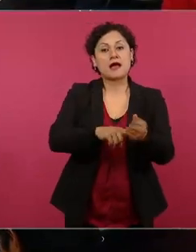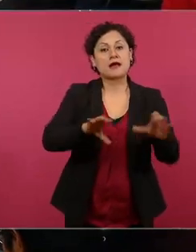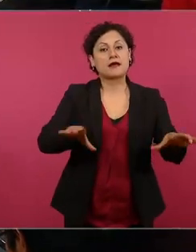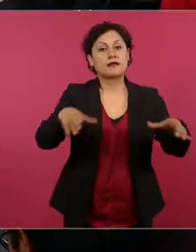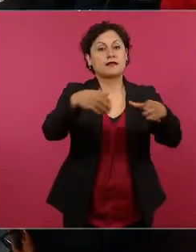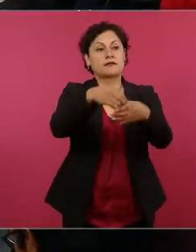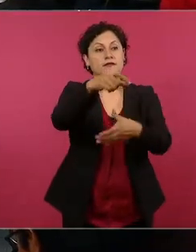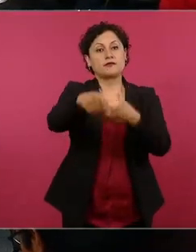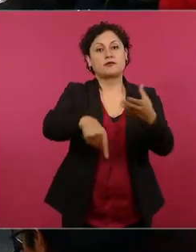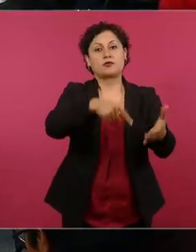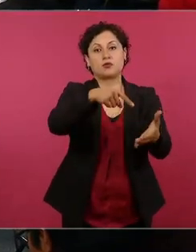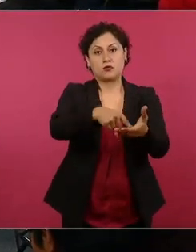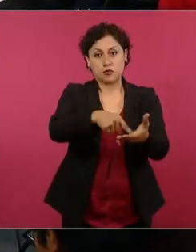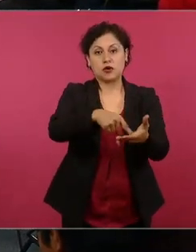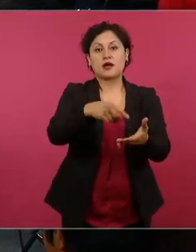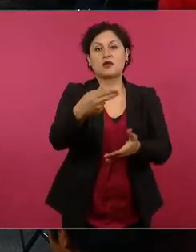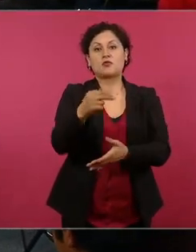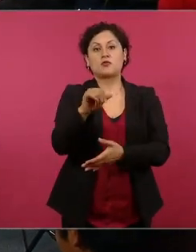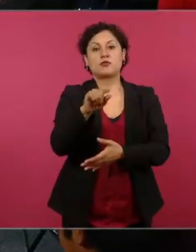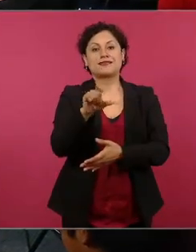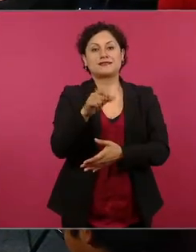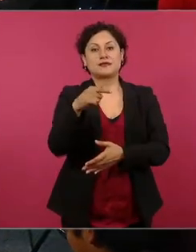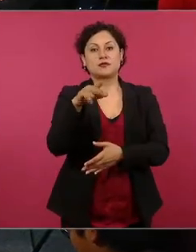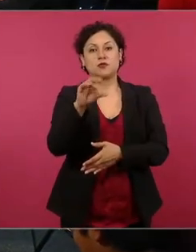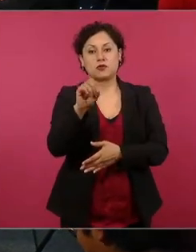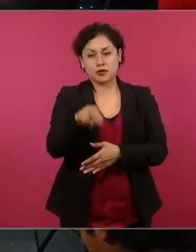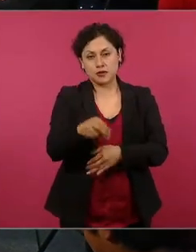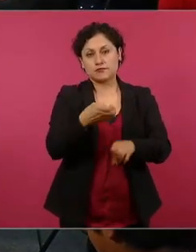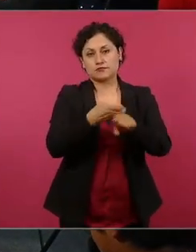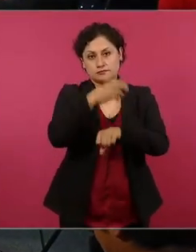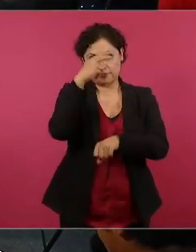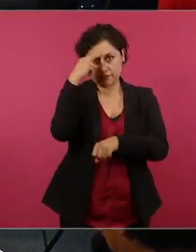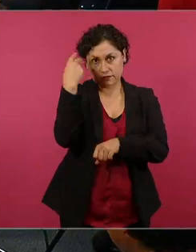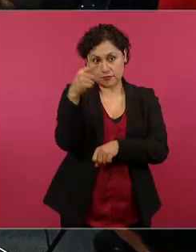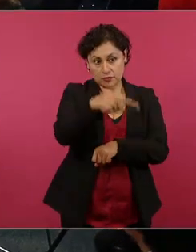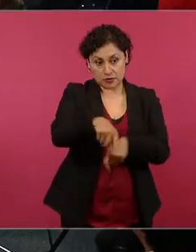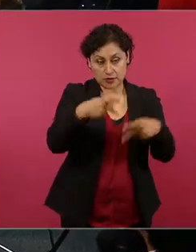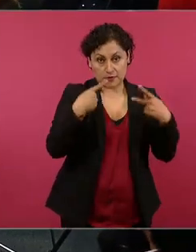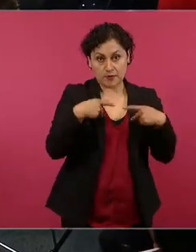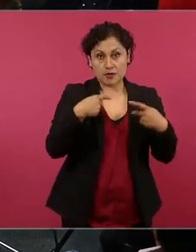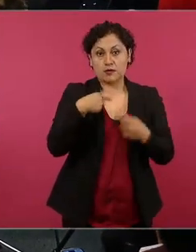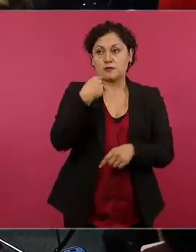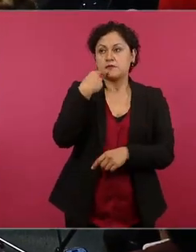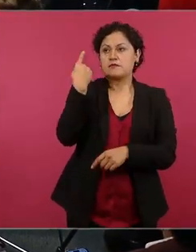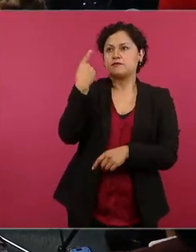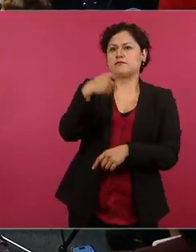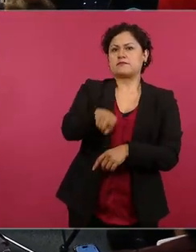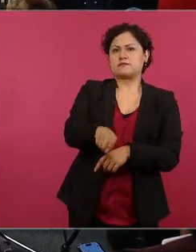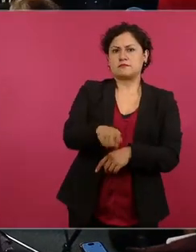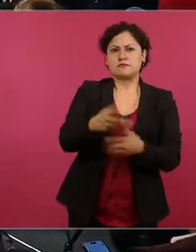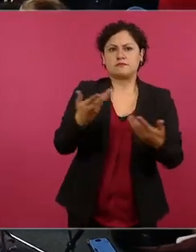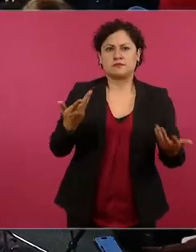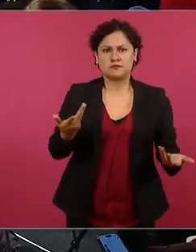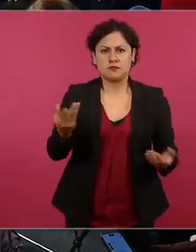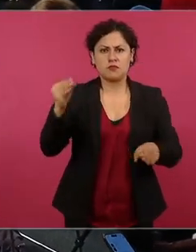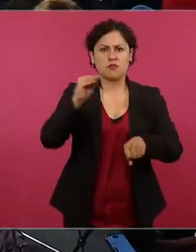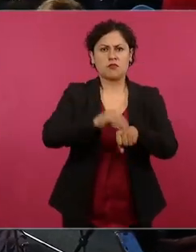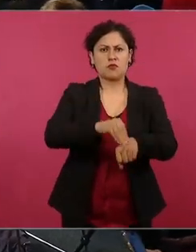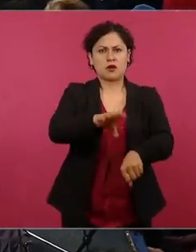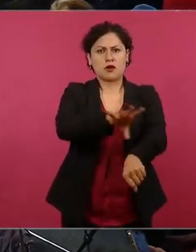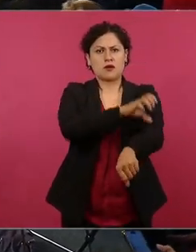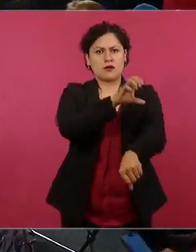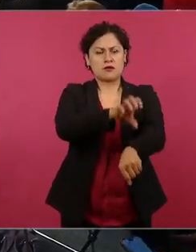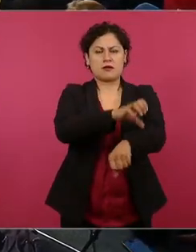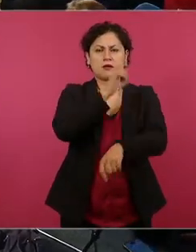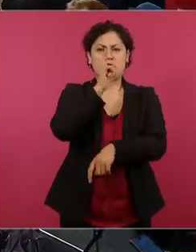del municipio de Huixquilucan, en el Estado de México, pues denuncian que ahí no suministra luz o energía